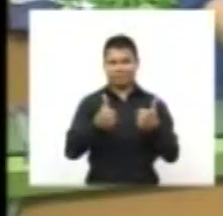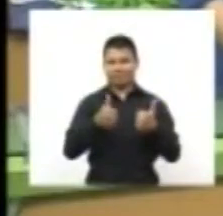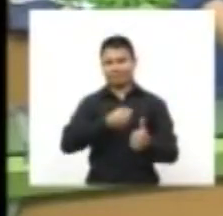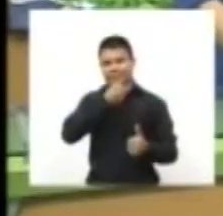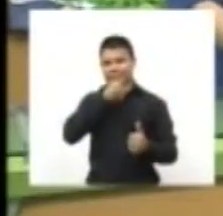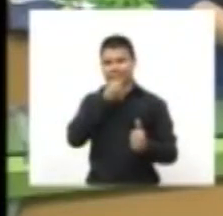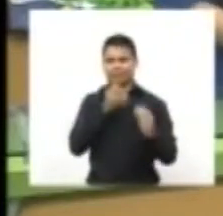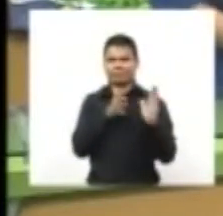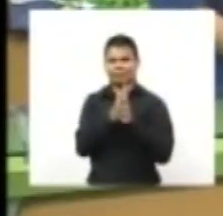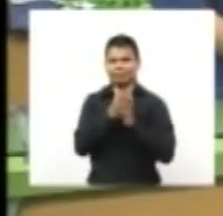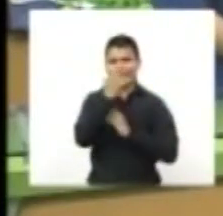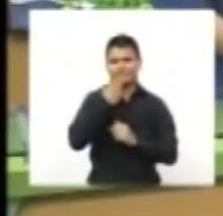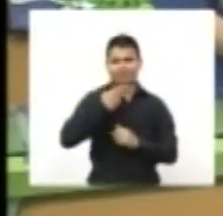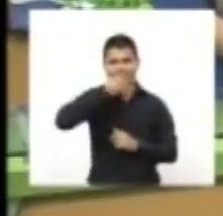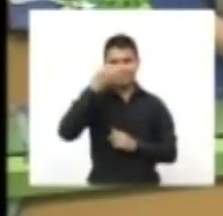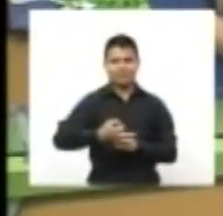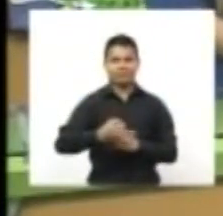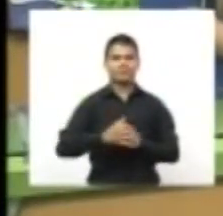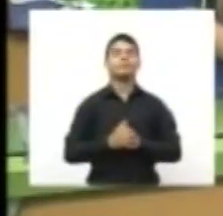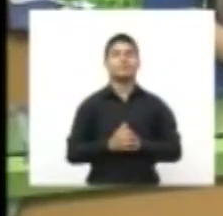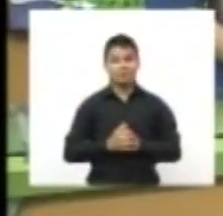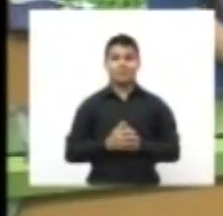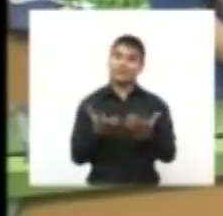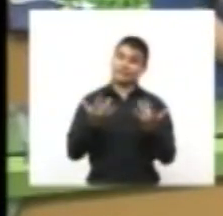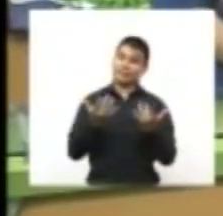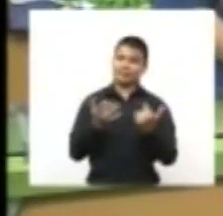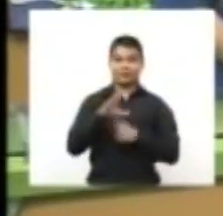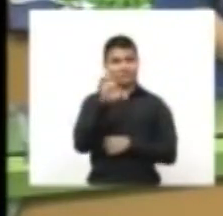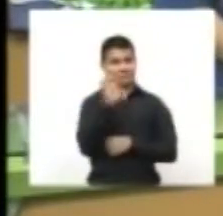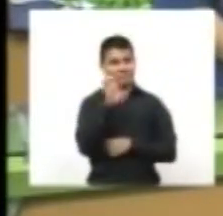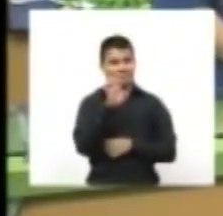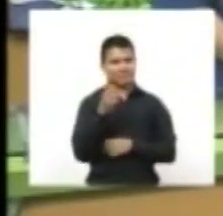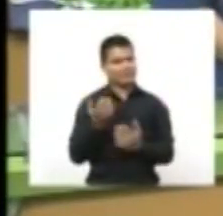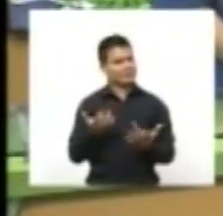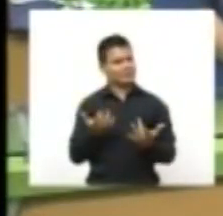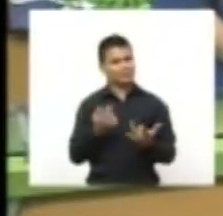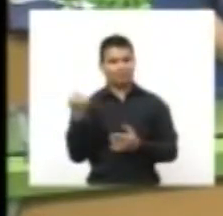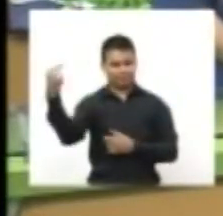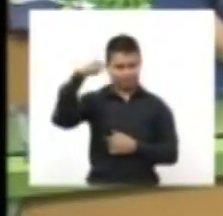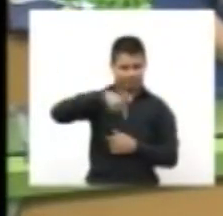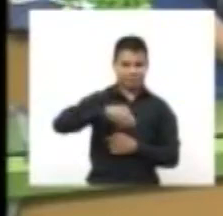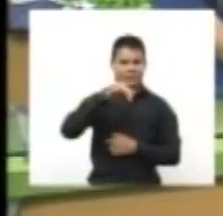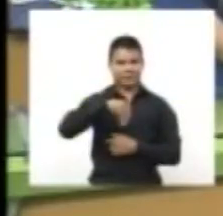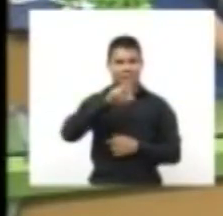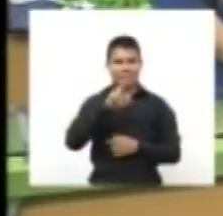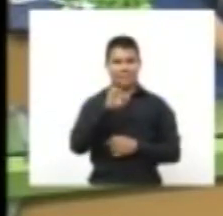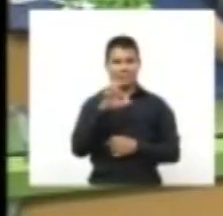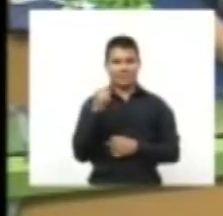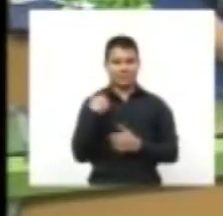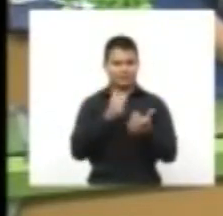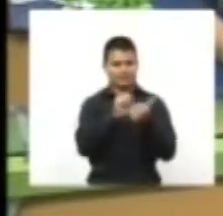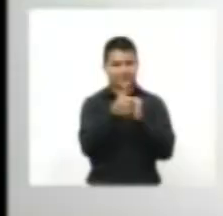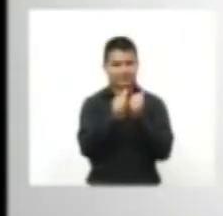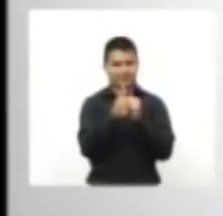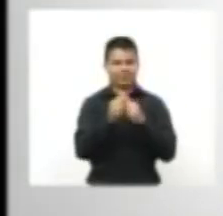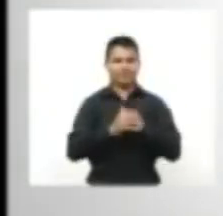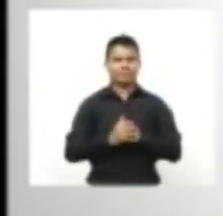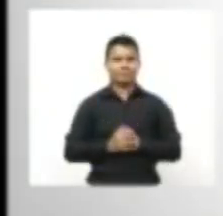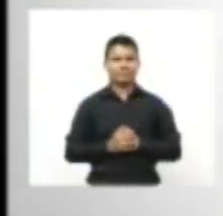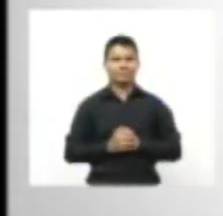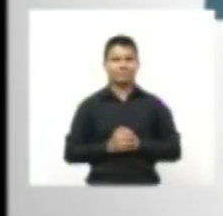noticias, un compromiso con la verdad, lo estamos esperando. Además, en enero ya estará aquí. Y hablando de Marcos, aquí está la actualidad deportiva.